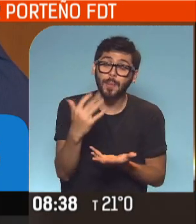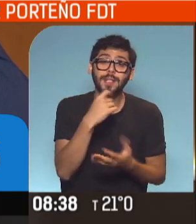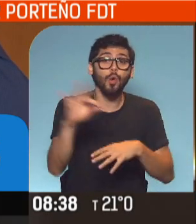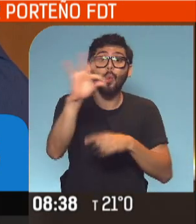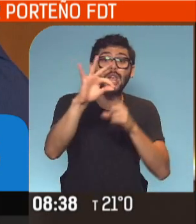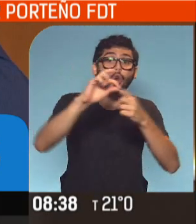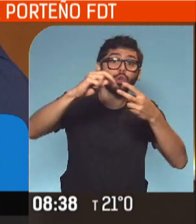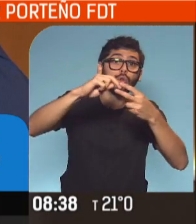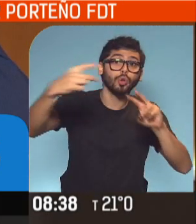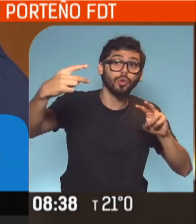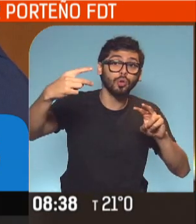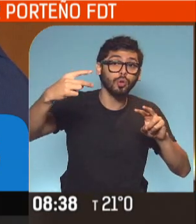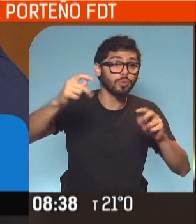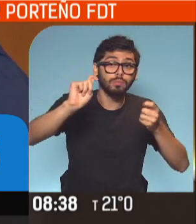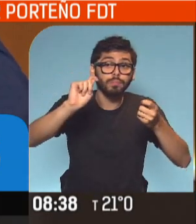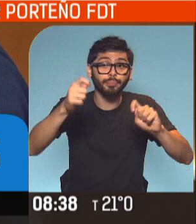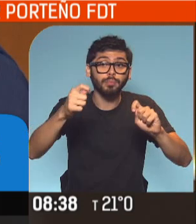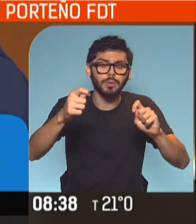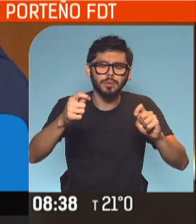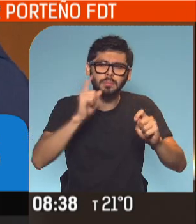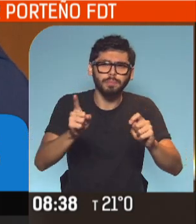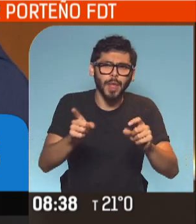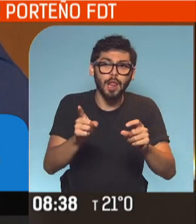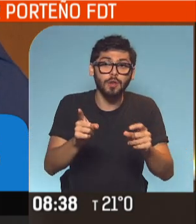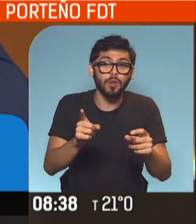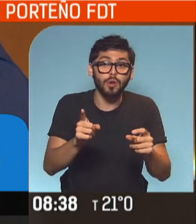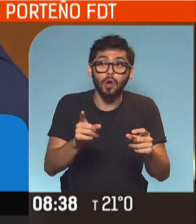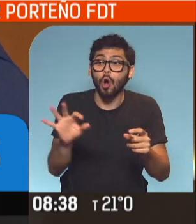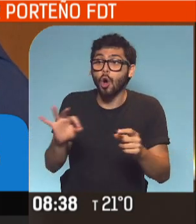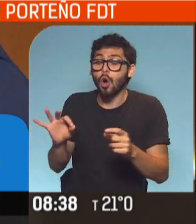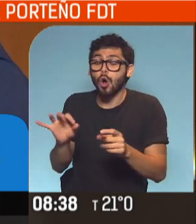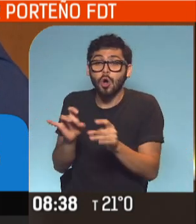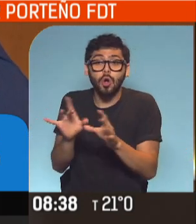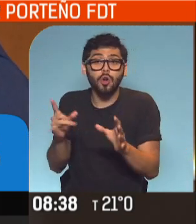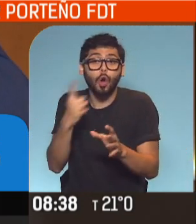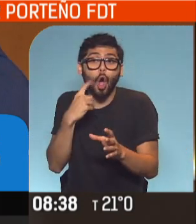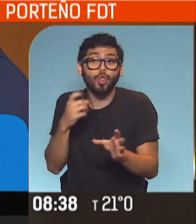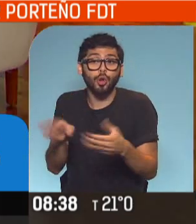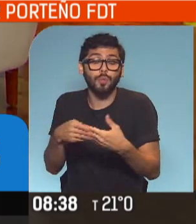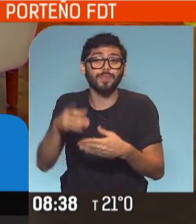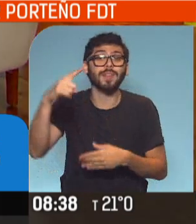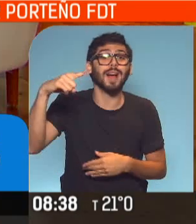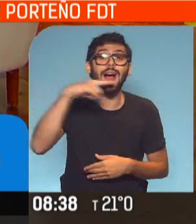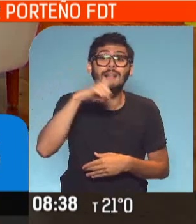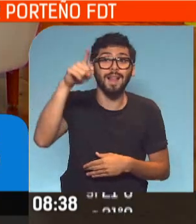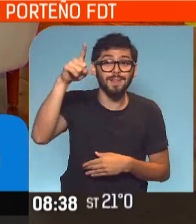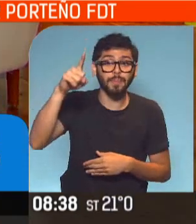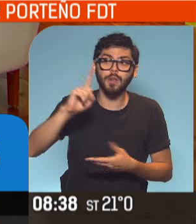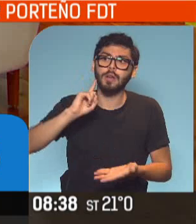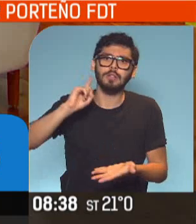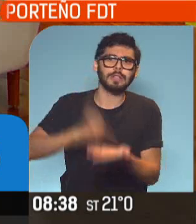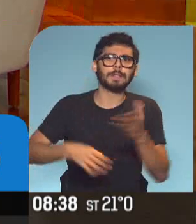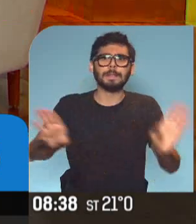que lo hacen más agresivo no es lo mismo que el virus esté controlado angela merkel había anunciado un cierre total y tuvo que retroceder